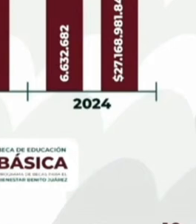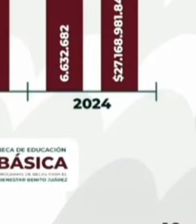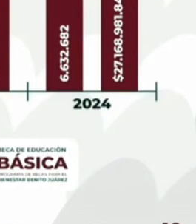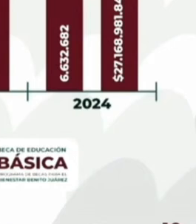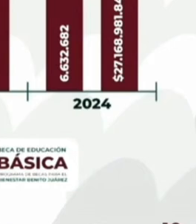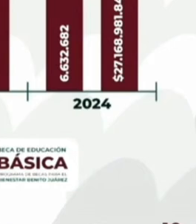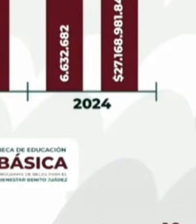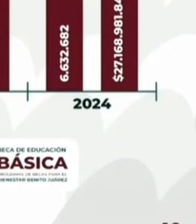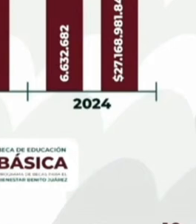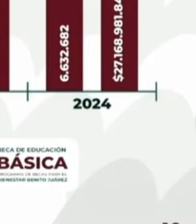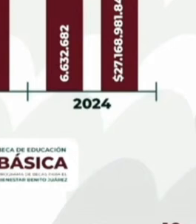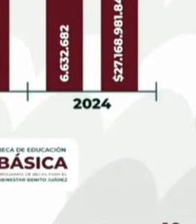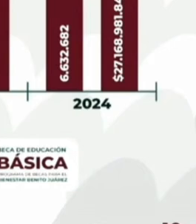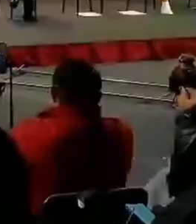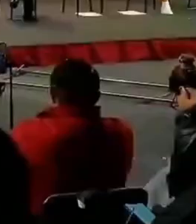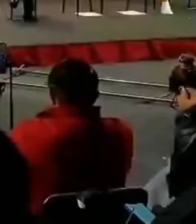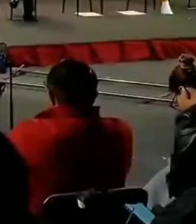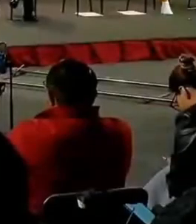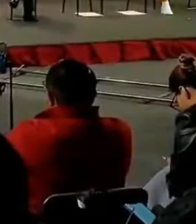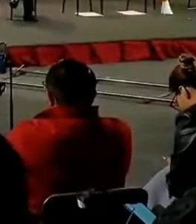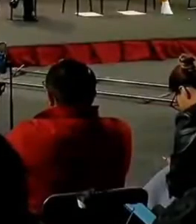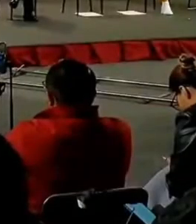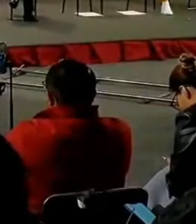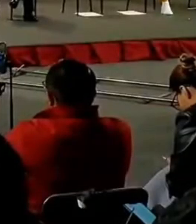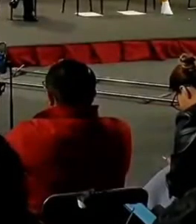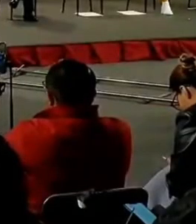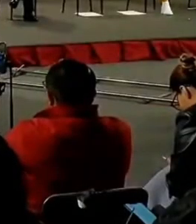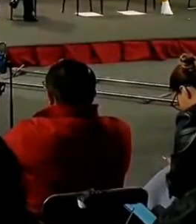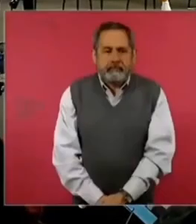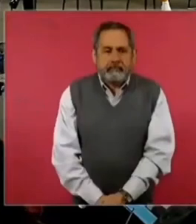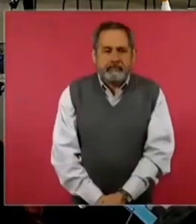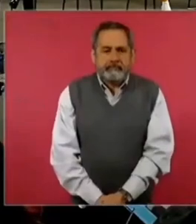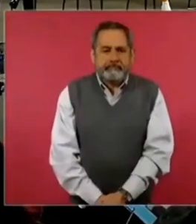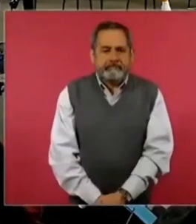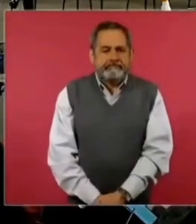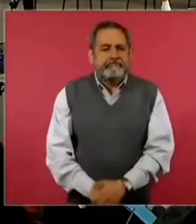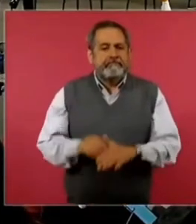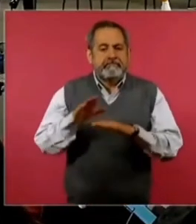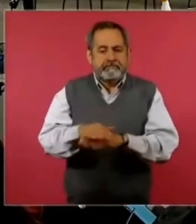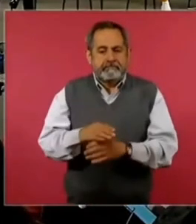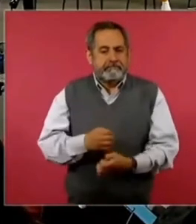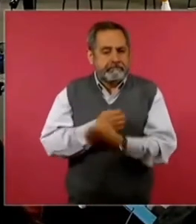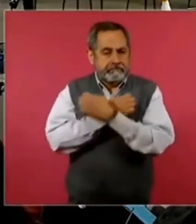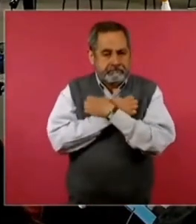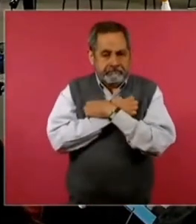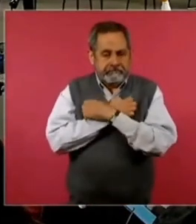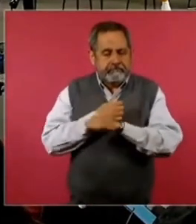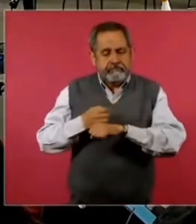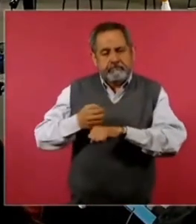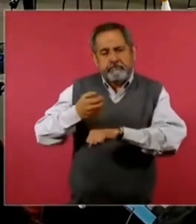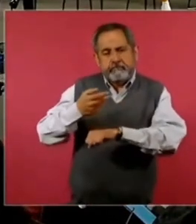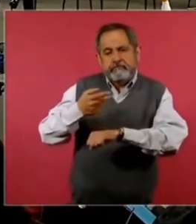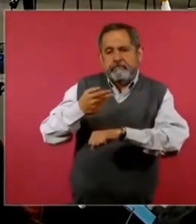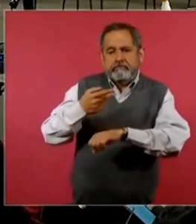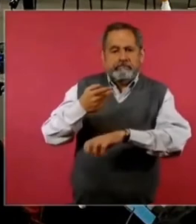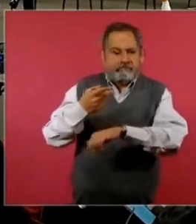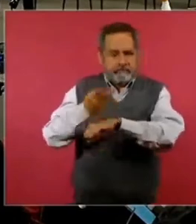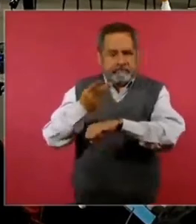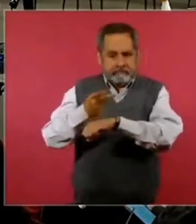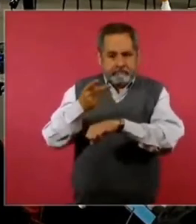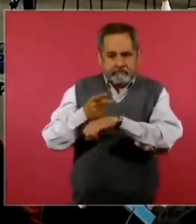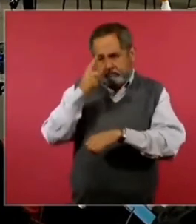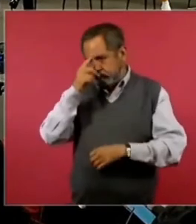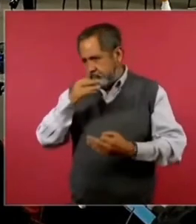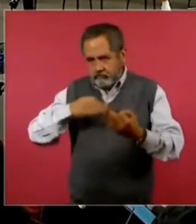mil millones de pesos. La que sigue, por favor. En el caso de educación media superior, este es un programa universal que atiende